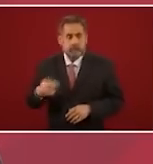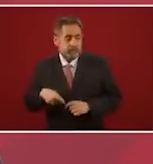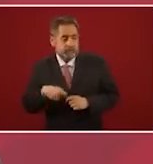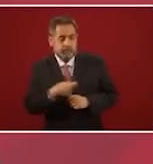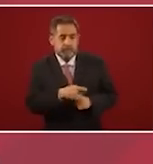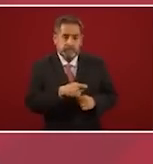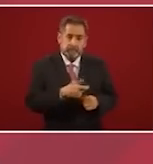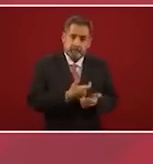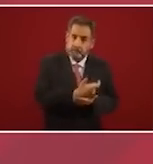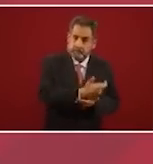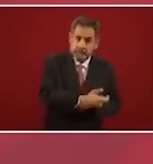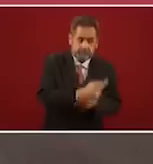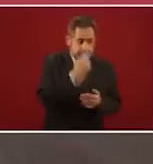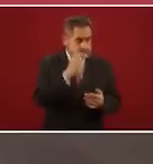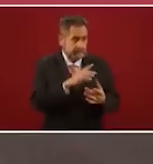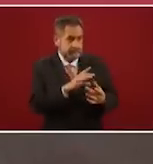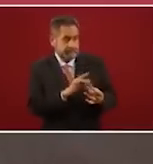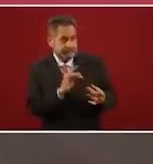para